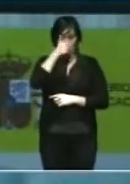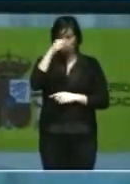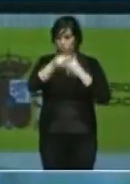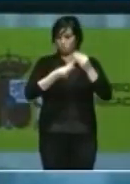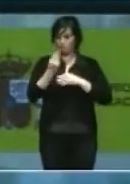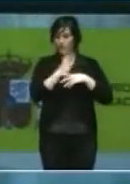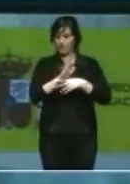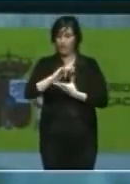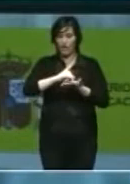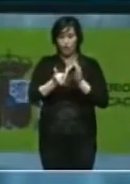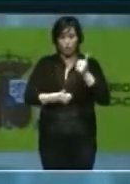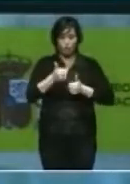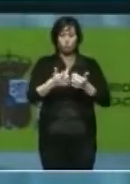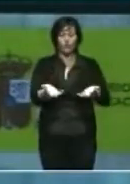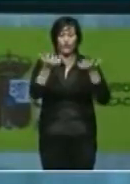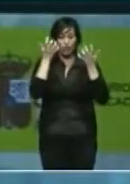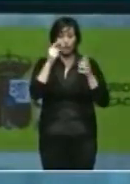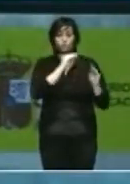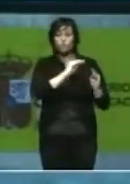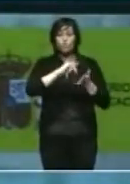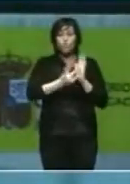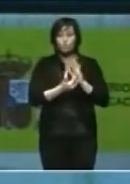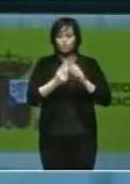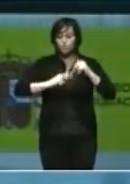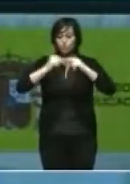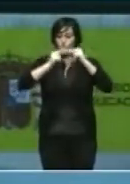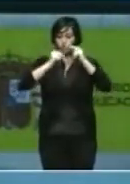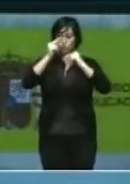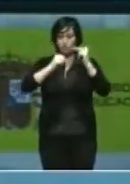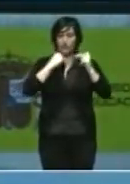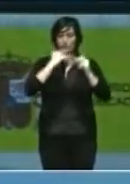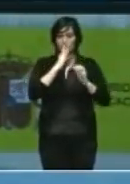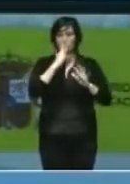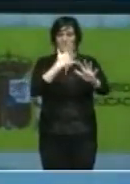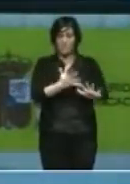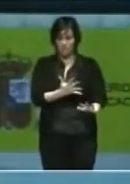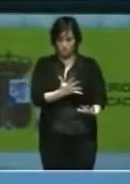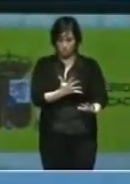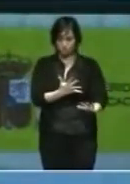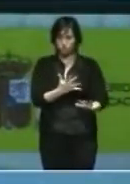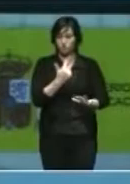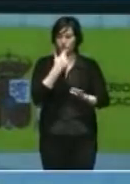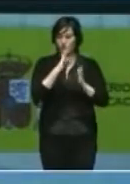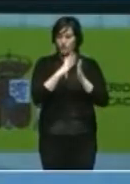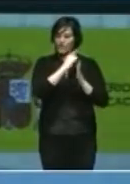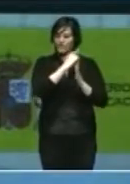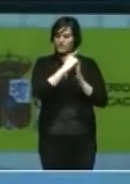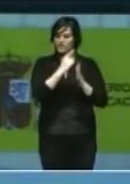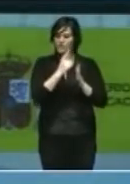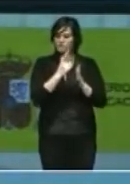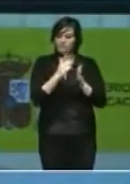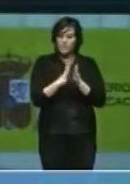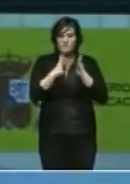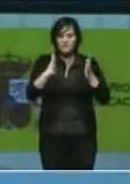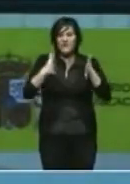en el concurso ganado y cuya construcción se extenderá a lo largo de casi 10 años, es esta condición extensiva, yo diría casi